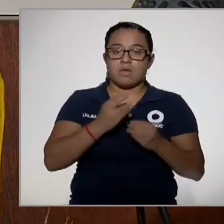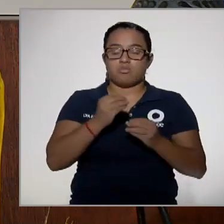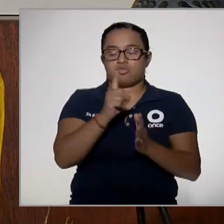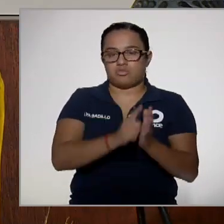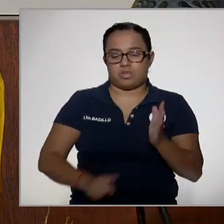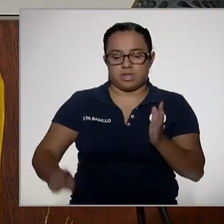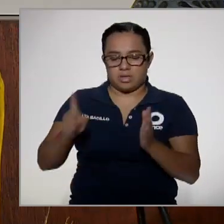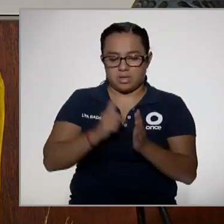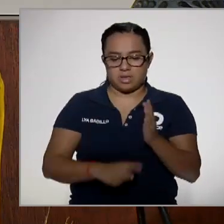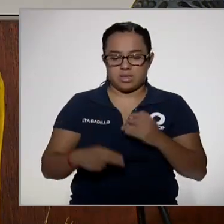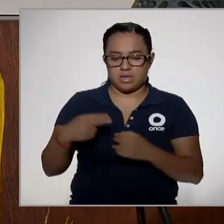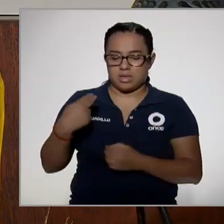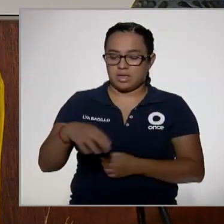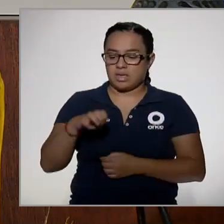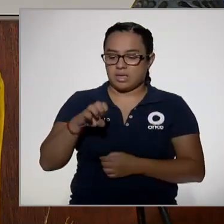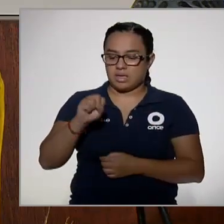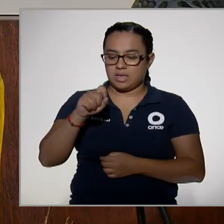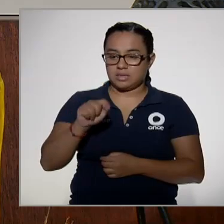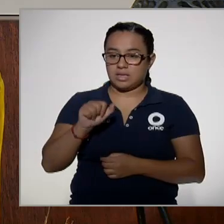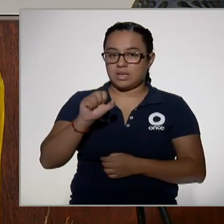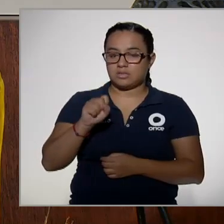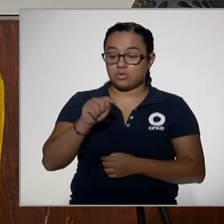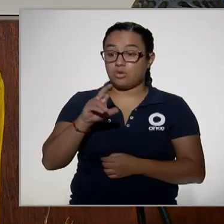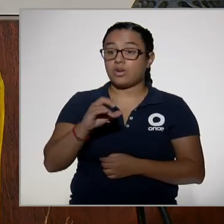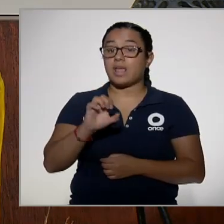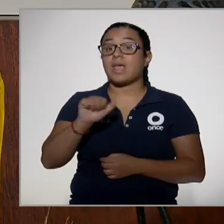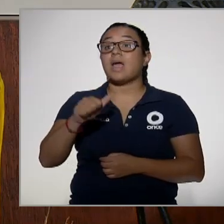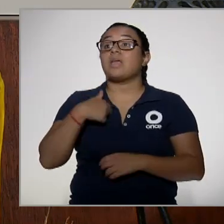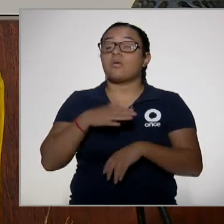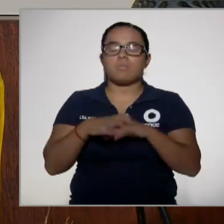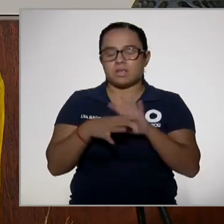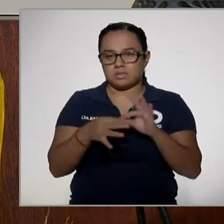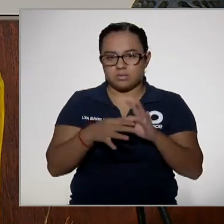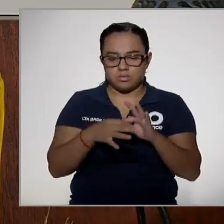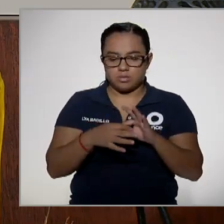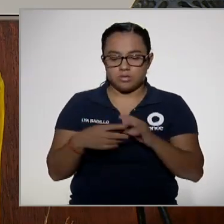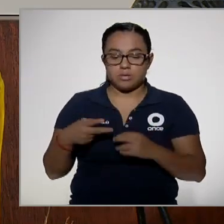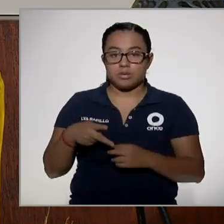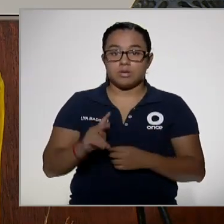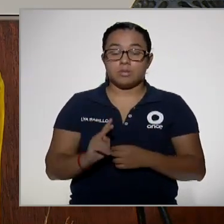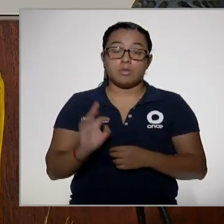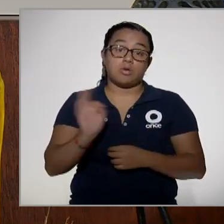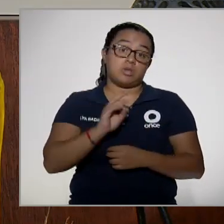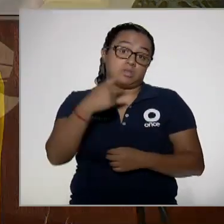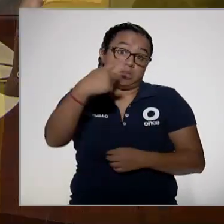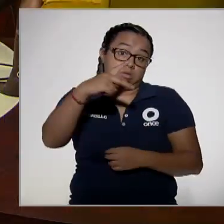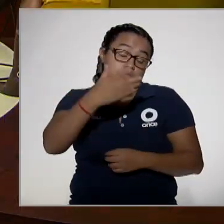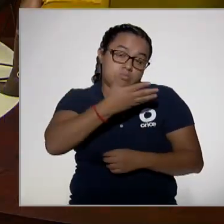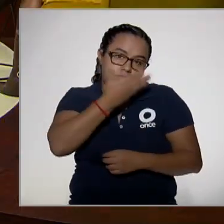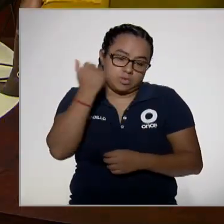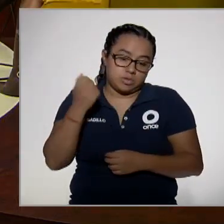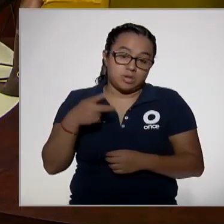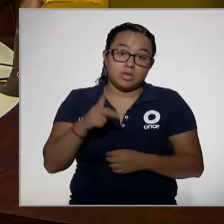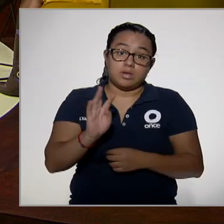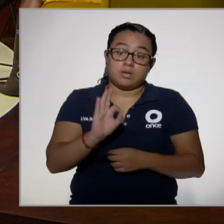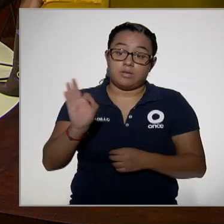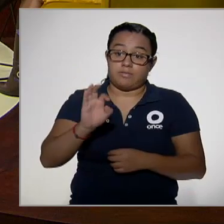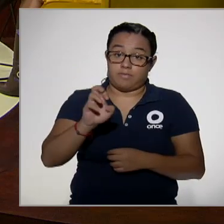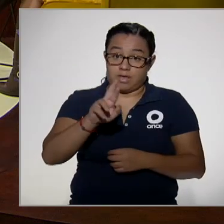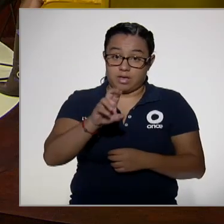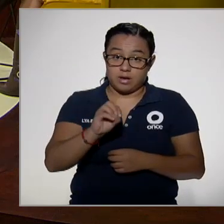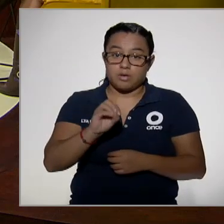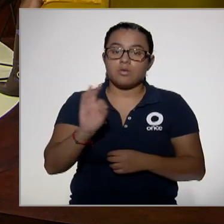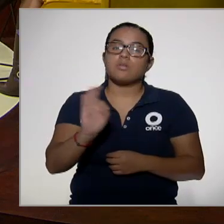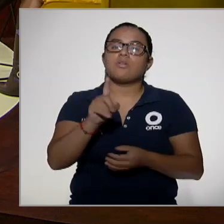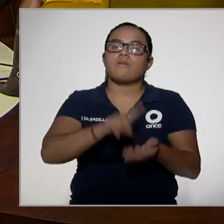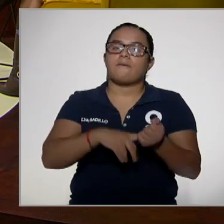se llama este a torre a que tampoco nuevamente al hablar de muchos de ellos no se hace es esto no sé si sea su caso señora pero si él dijeron que es ferropénica quiere decir que